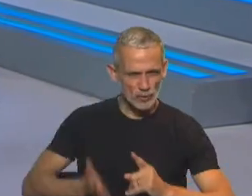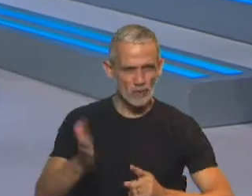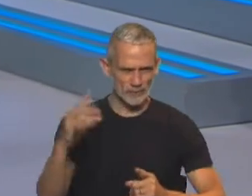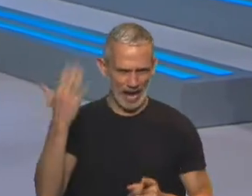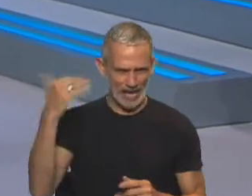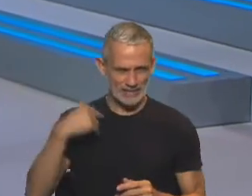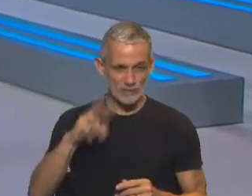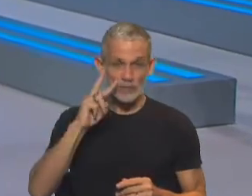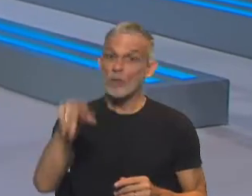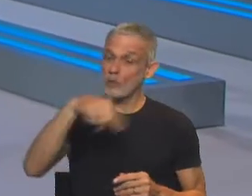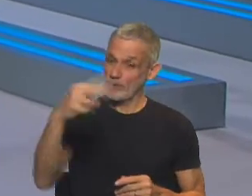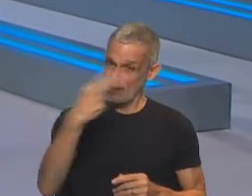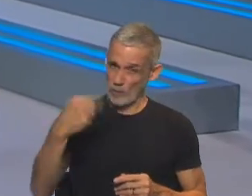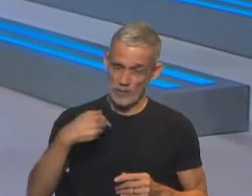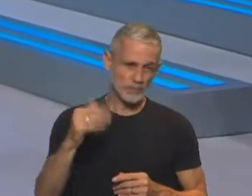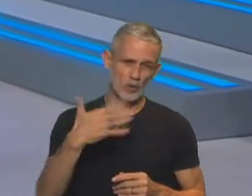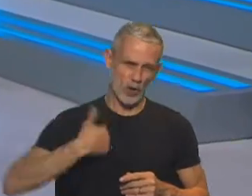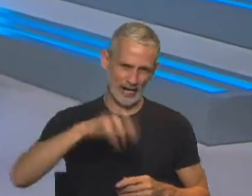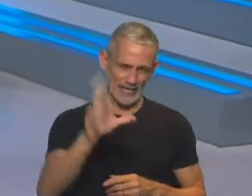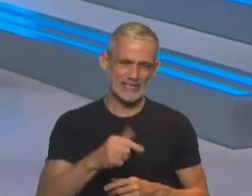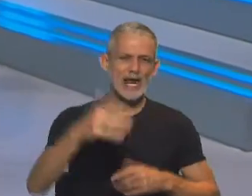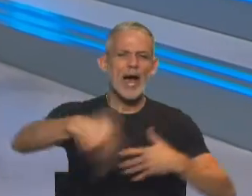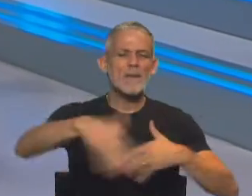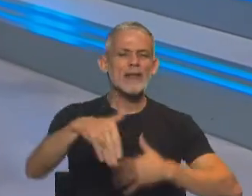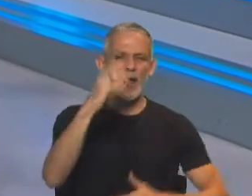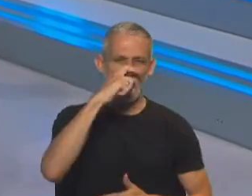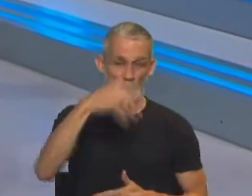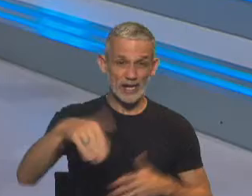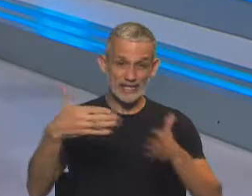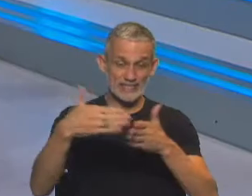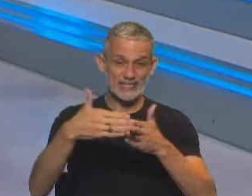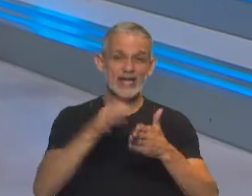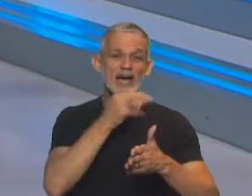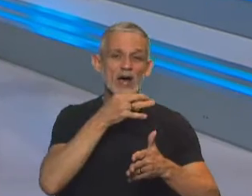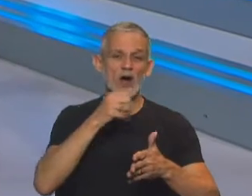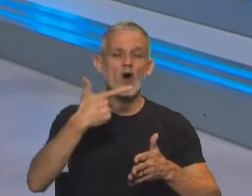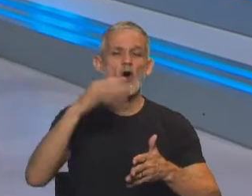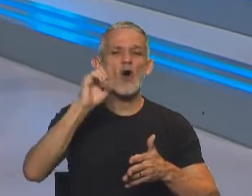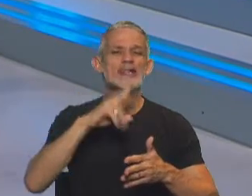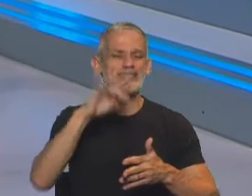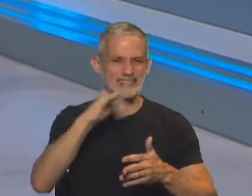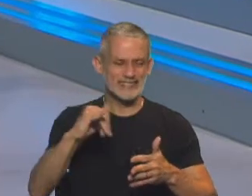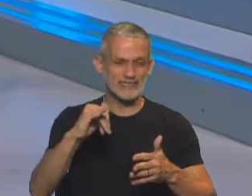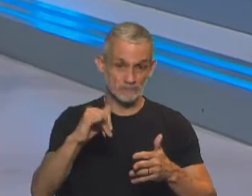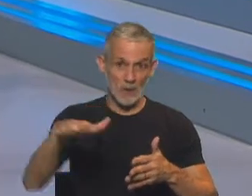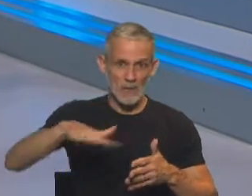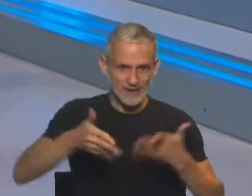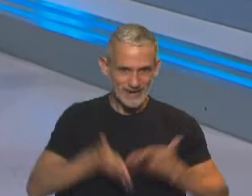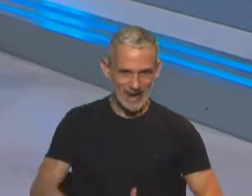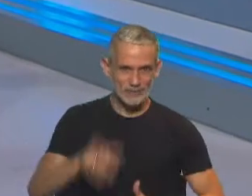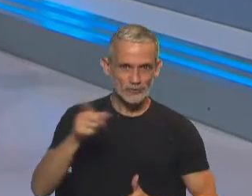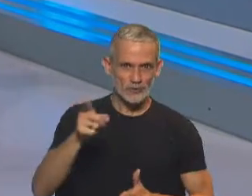están viendo en todo el país en la avenida corrientes y scalabrini ortiz barrio donde nació el maestro